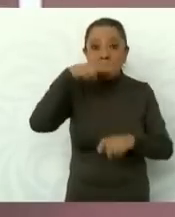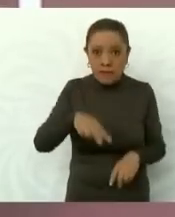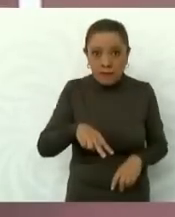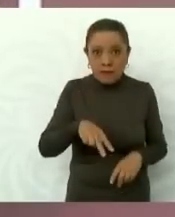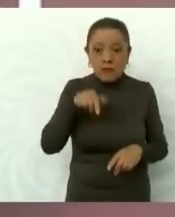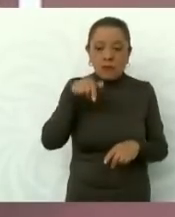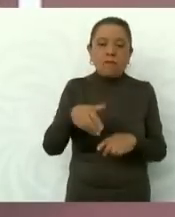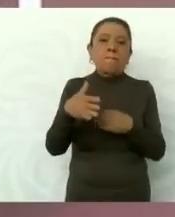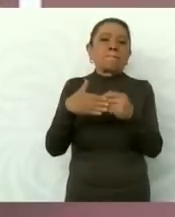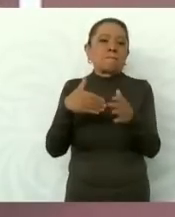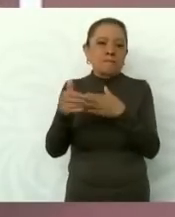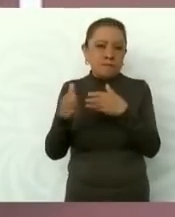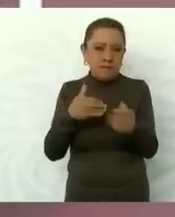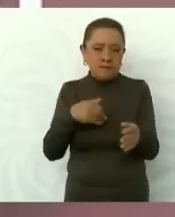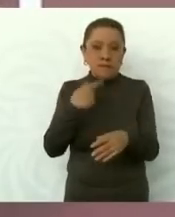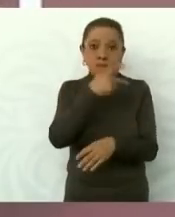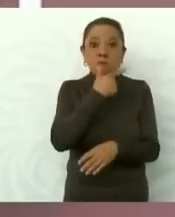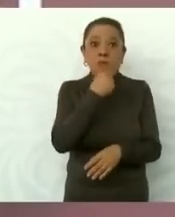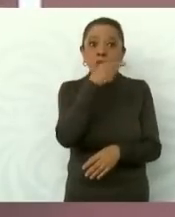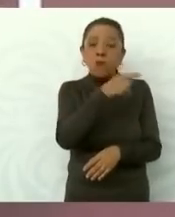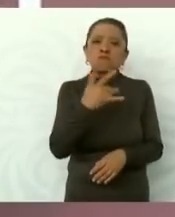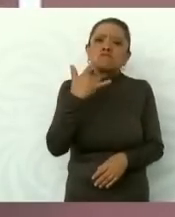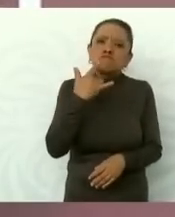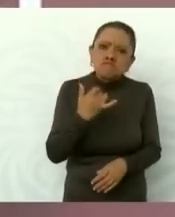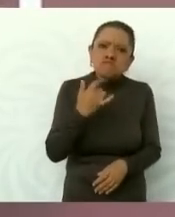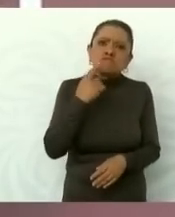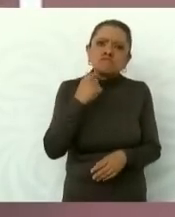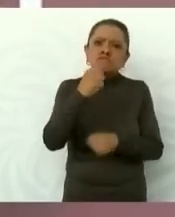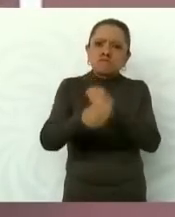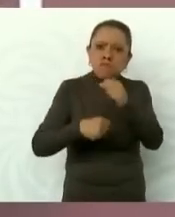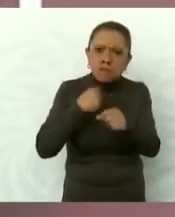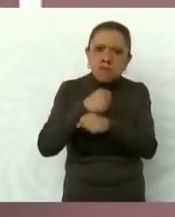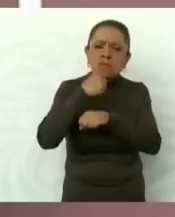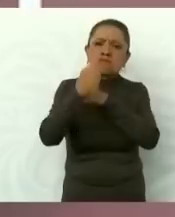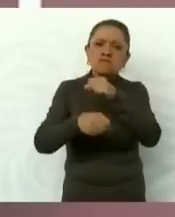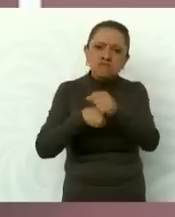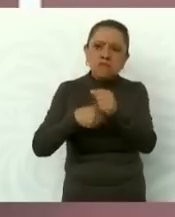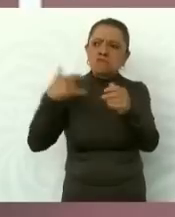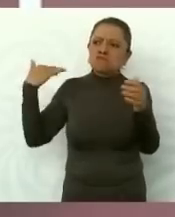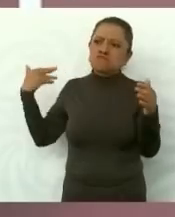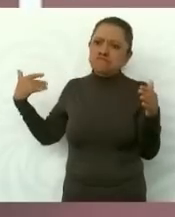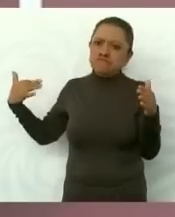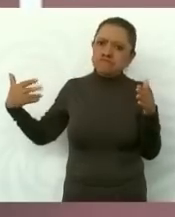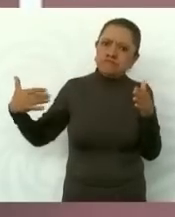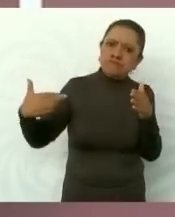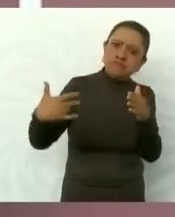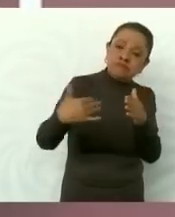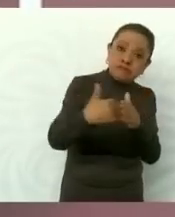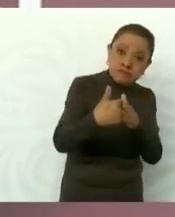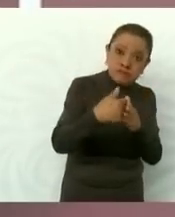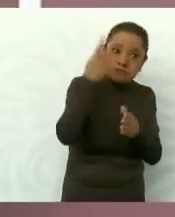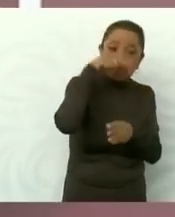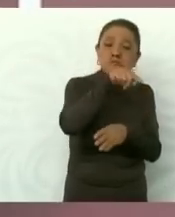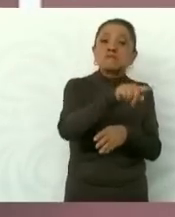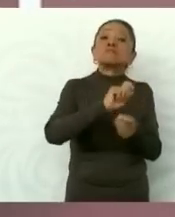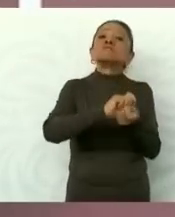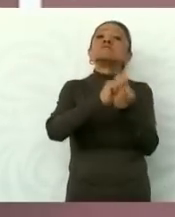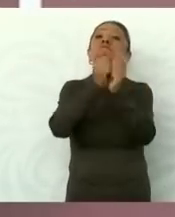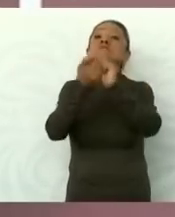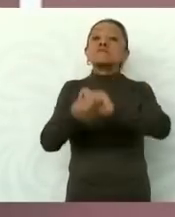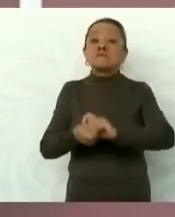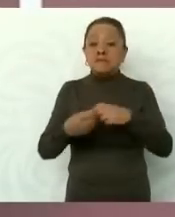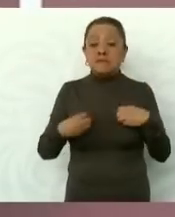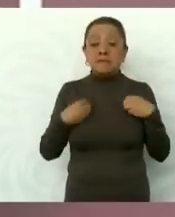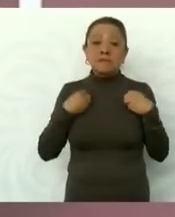muchos años para transformar también la vida pública de México. Le llamamos que inició